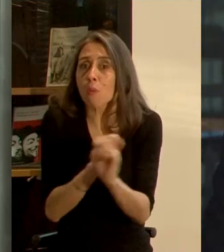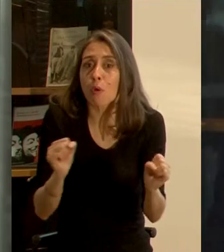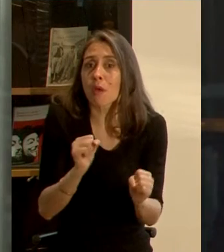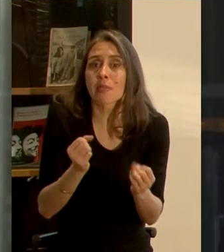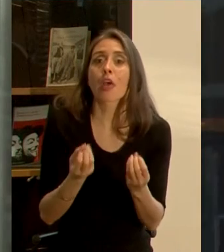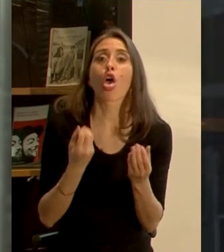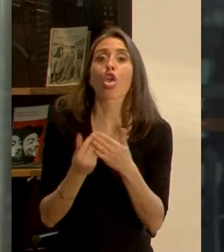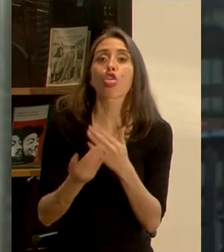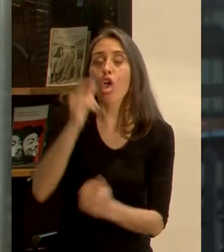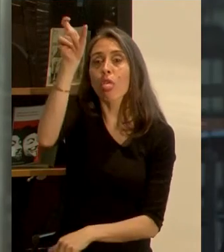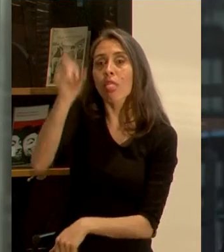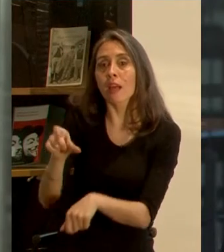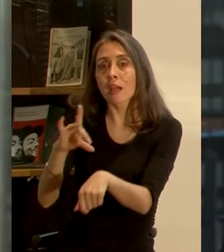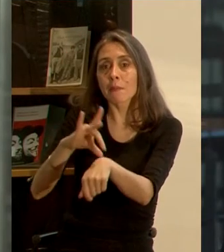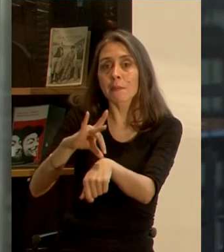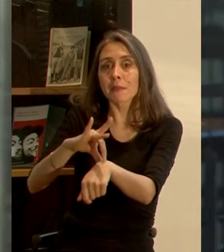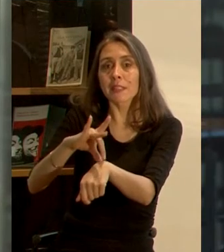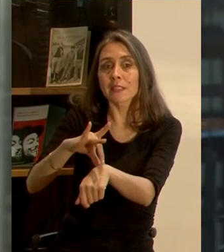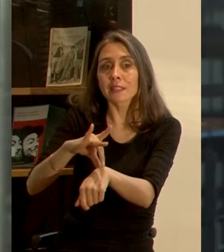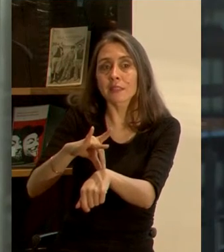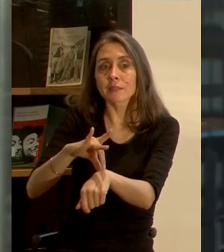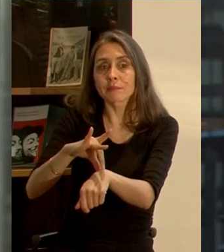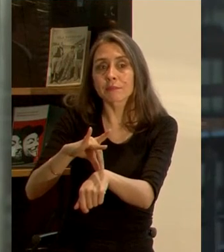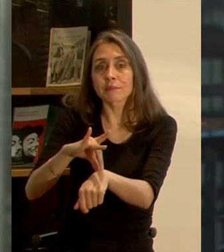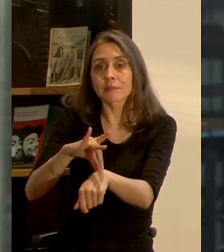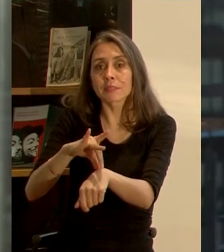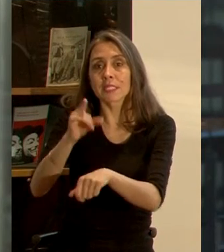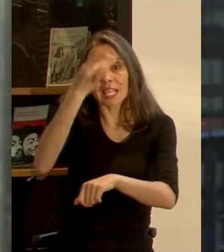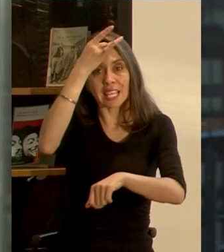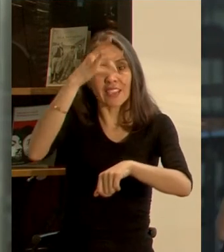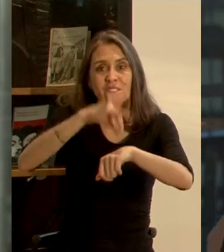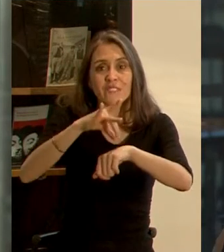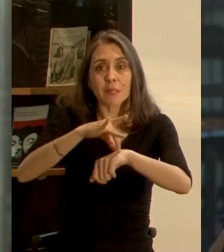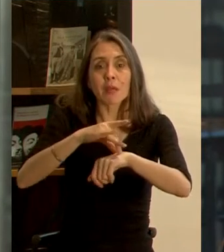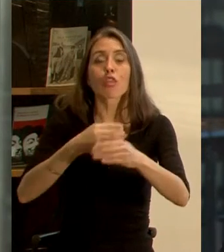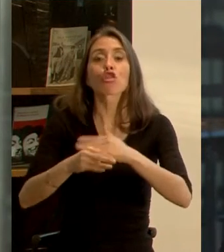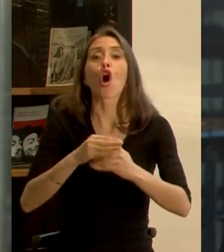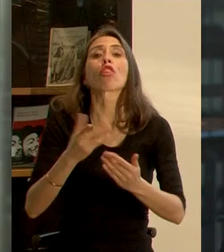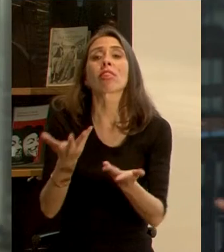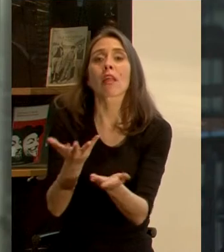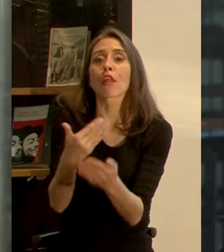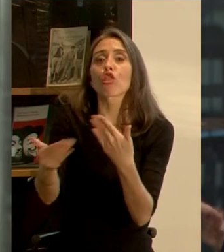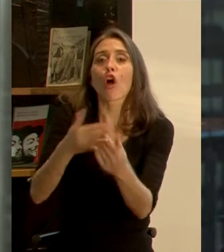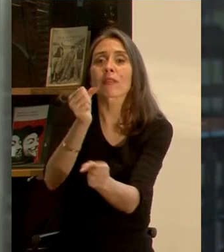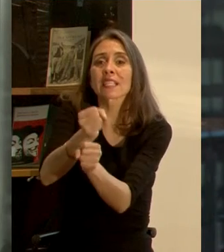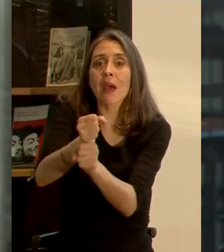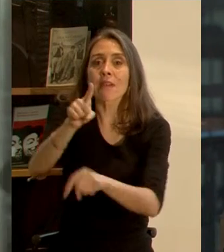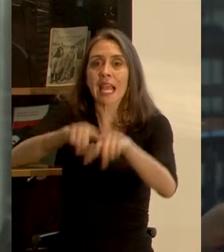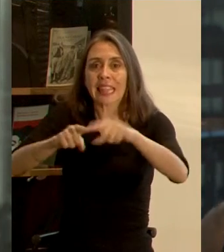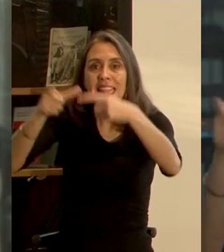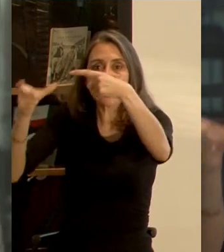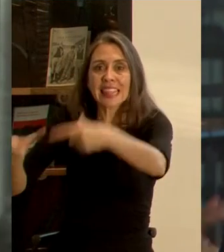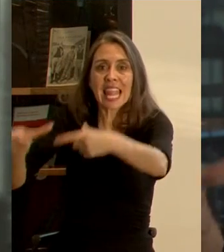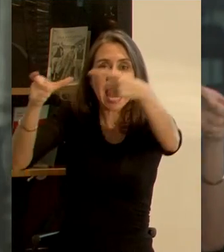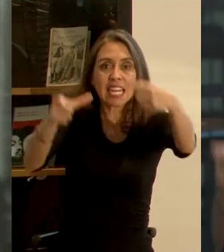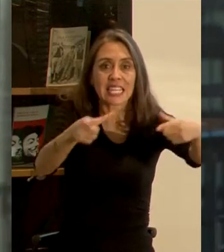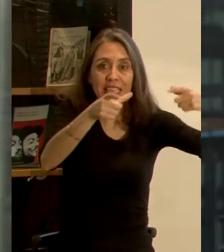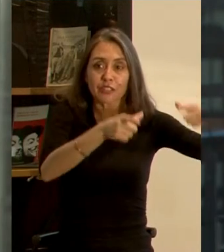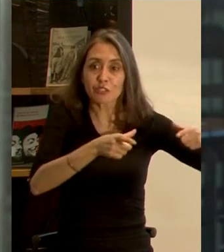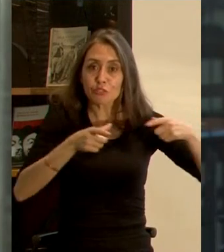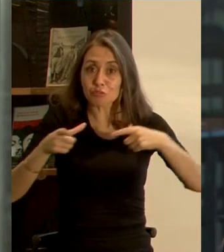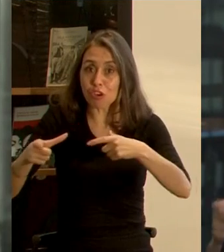está el médico de esta enfermedad? Está en los territorios. Son los territorios que van a